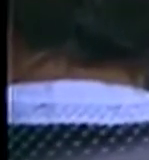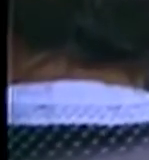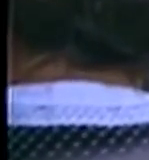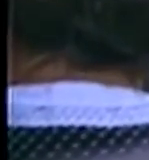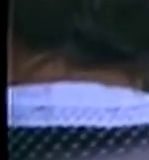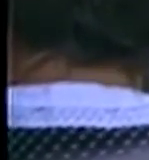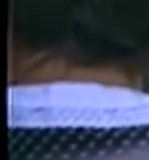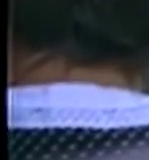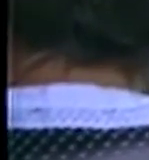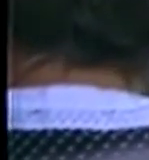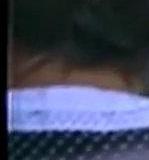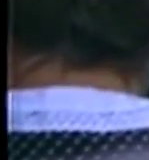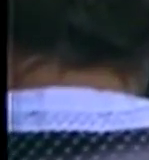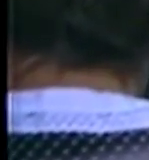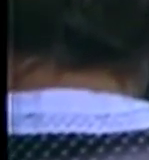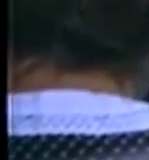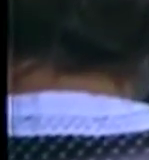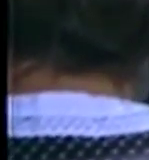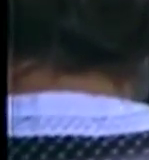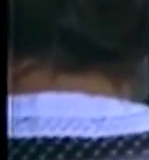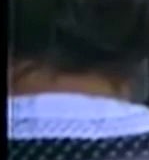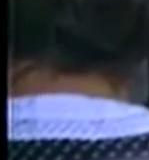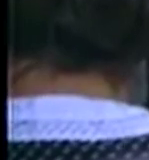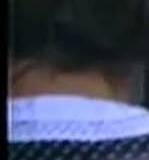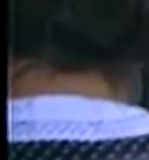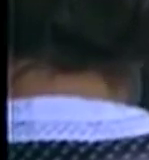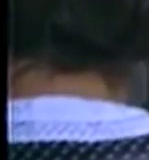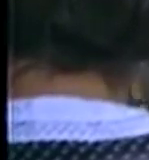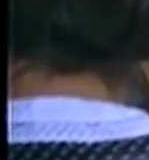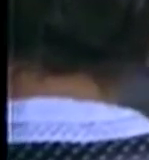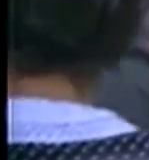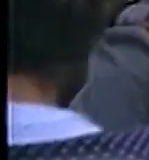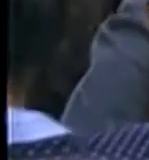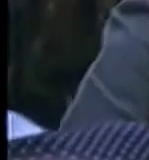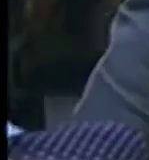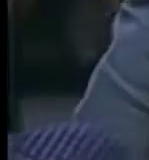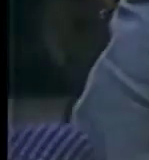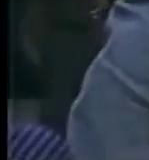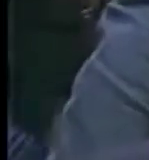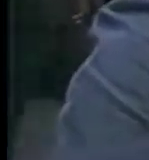Ahora es un rebelde. Un enemigo declarado.